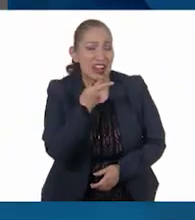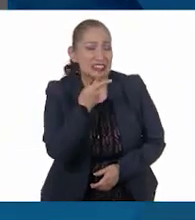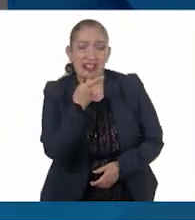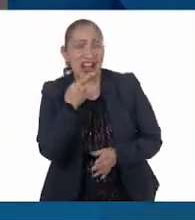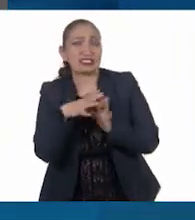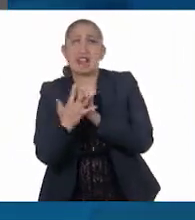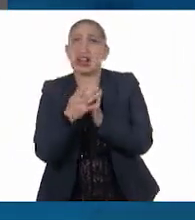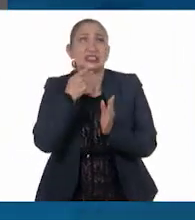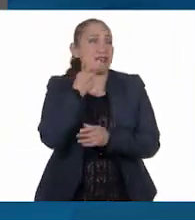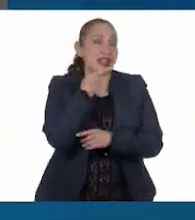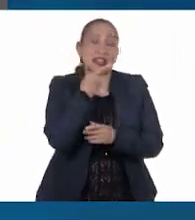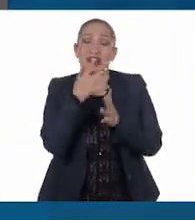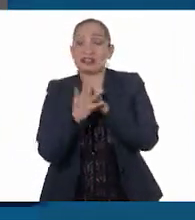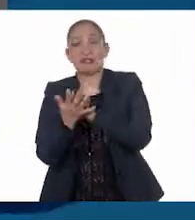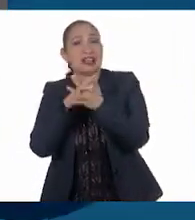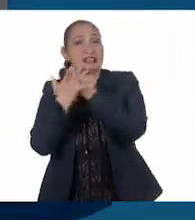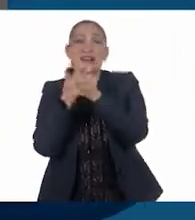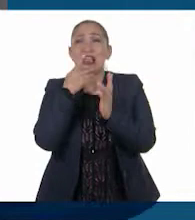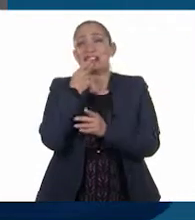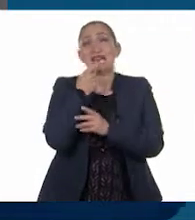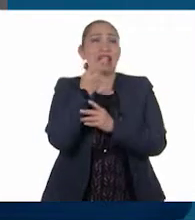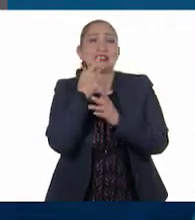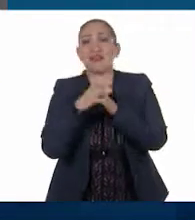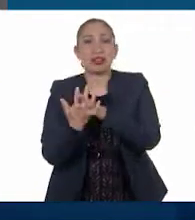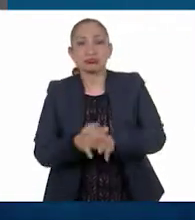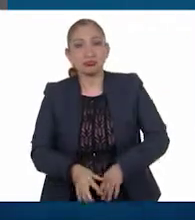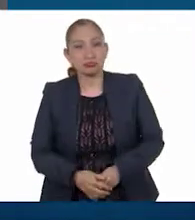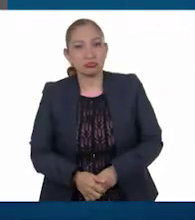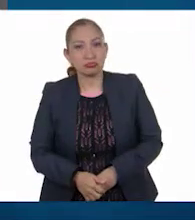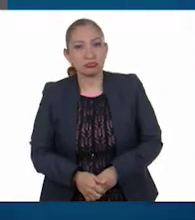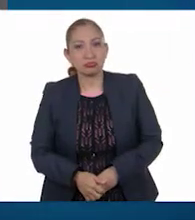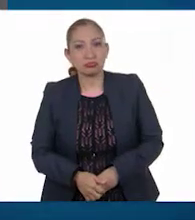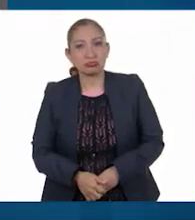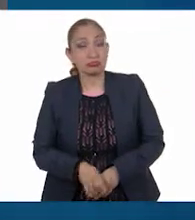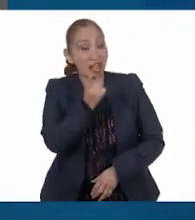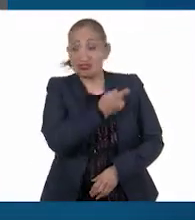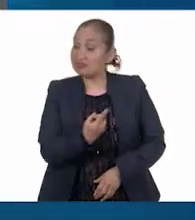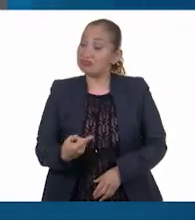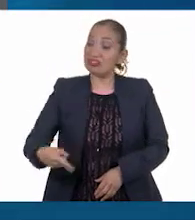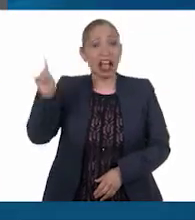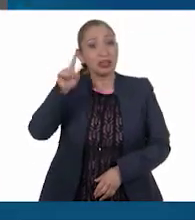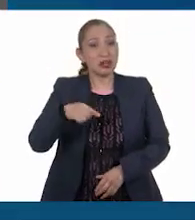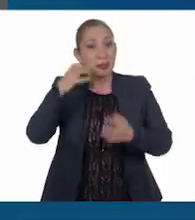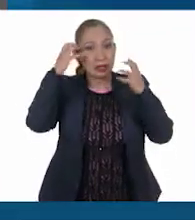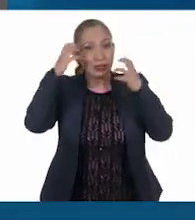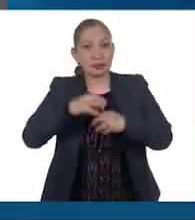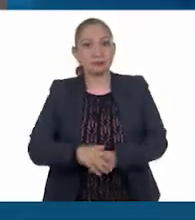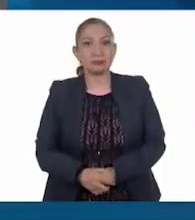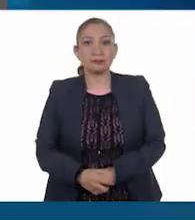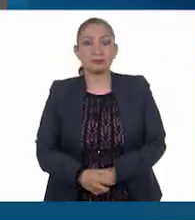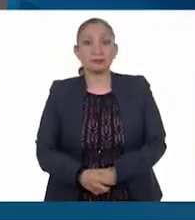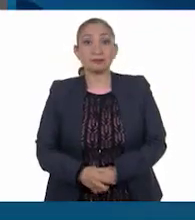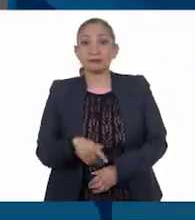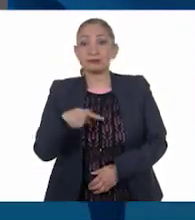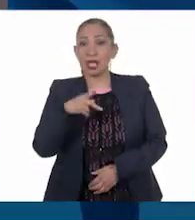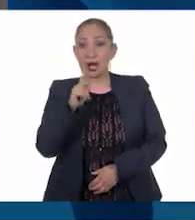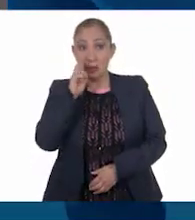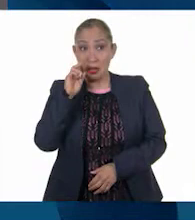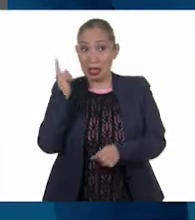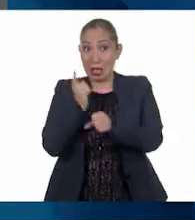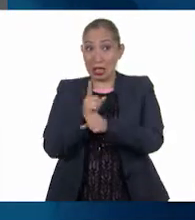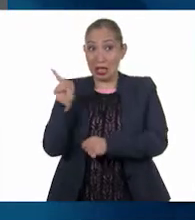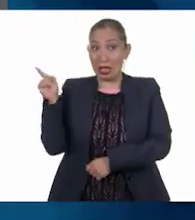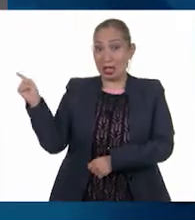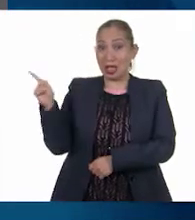¡Amayenes kindai, kundayemi kindai, yenemi catascloye! Y lo mandó a bañarse. Pero como ven,